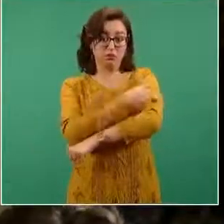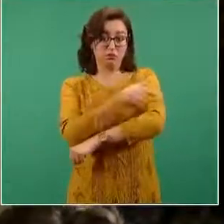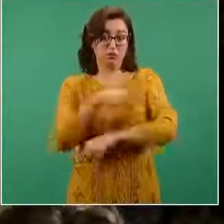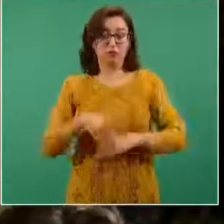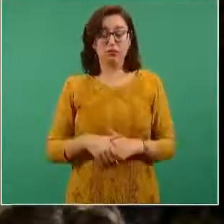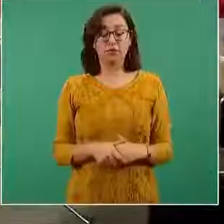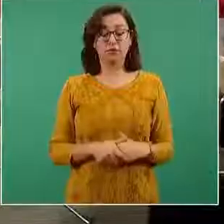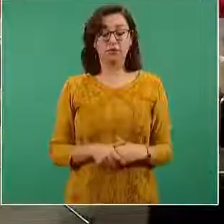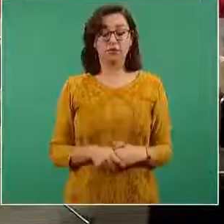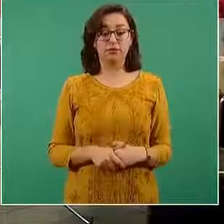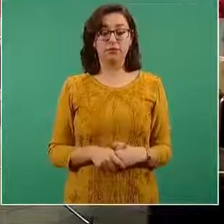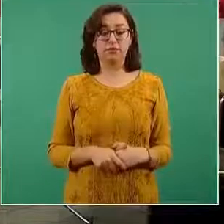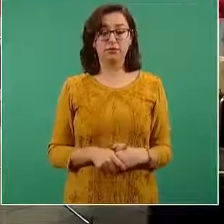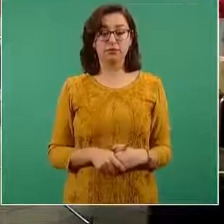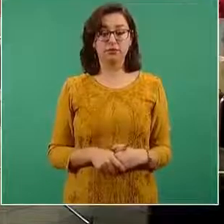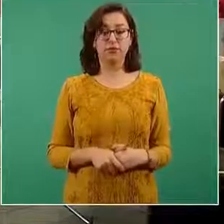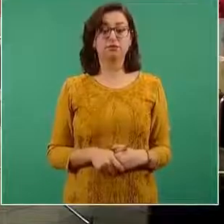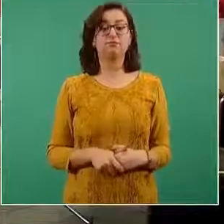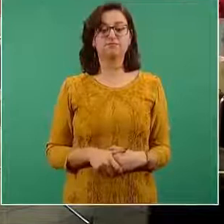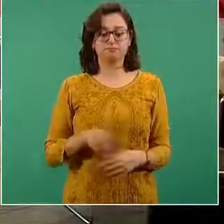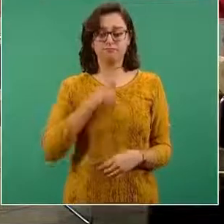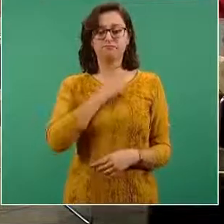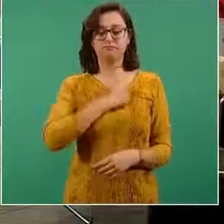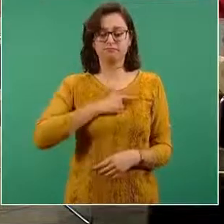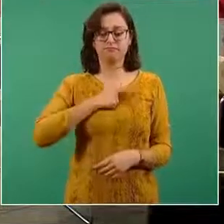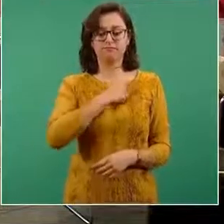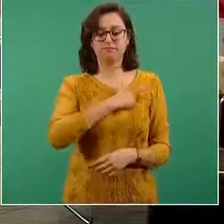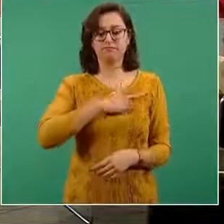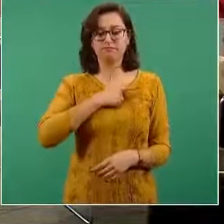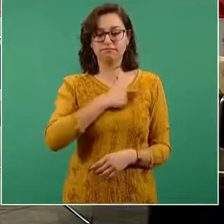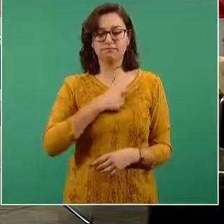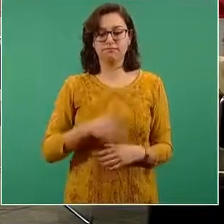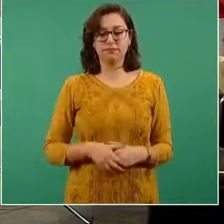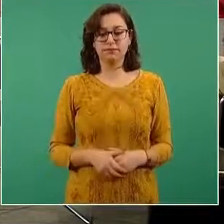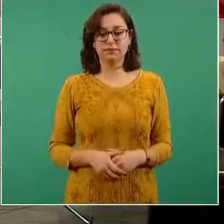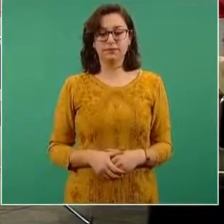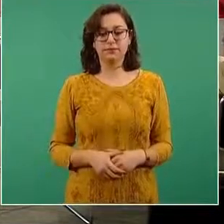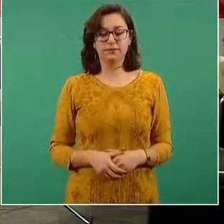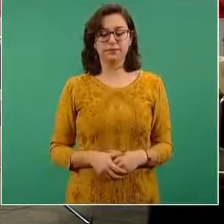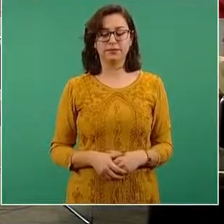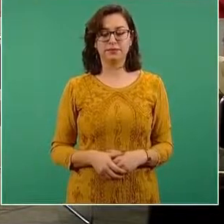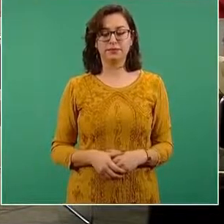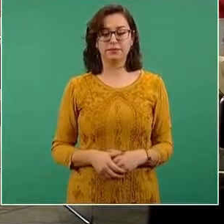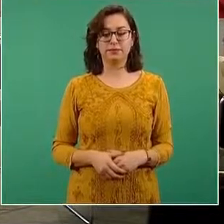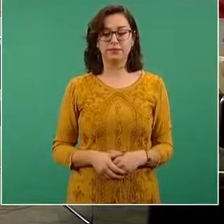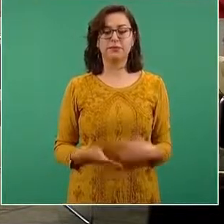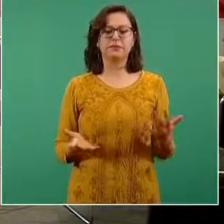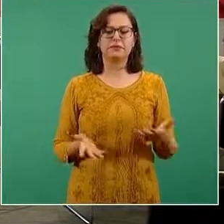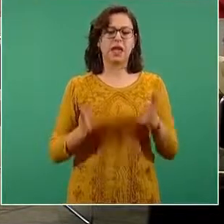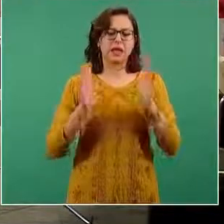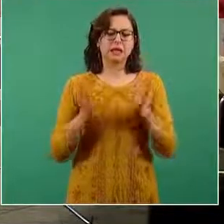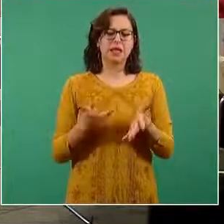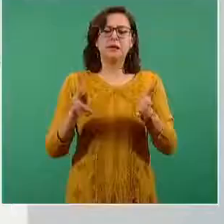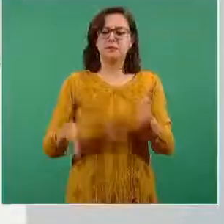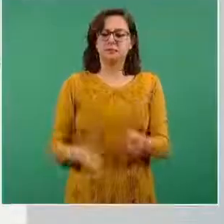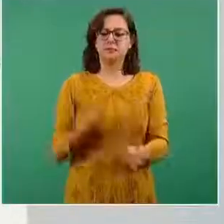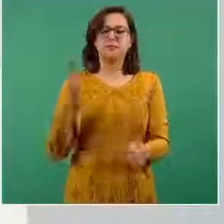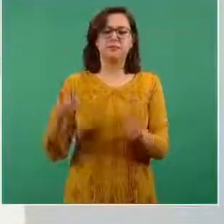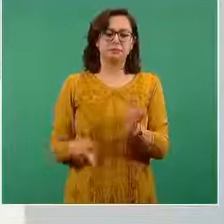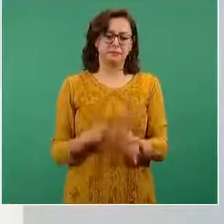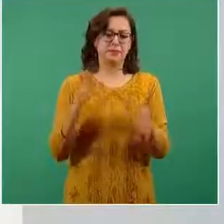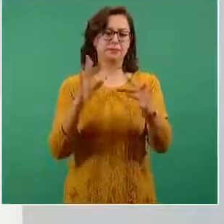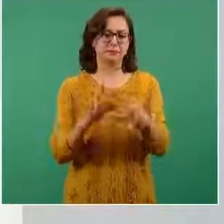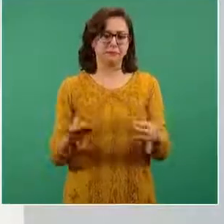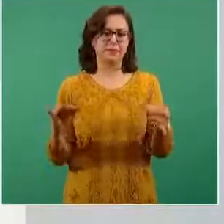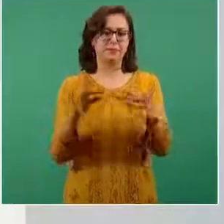vacunas. Con mucho gusto. Algo que habíamos estado comentando es precisamente que en la